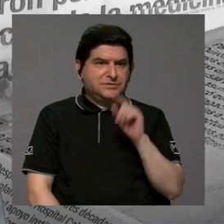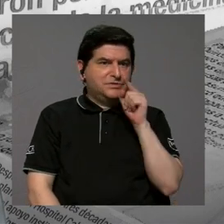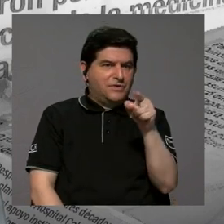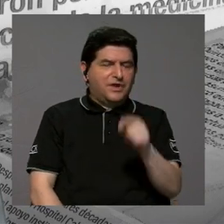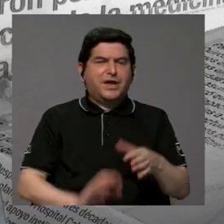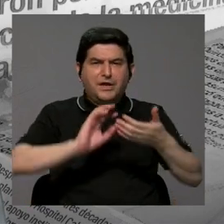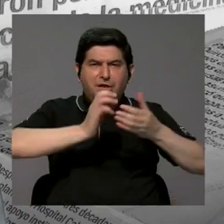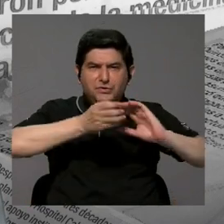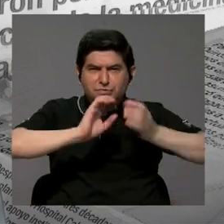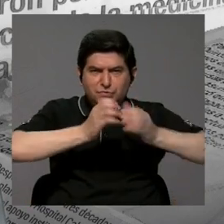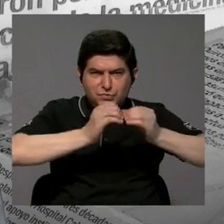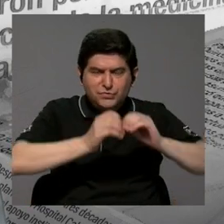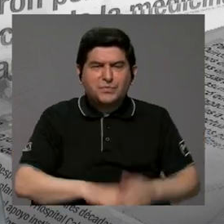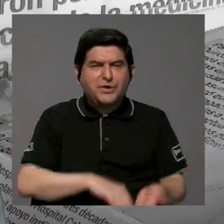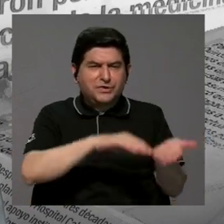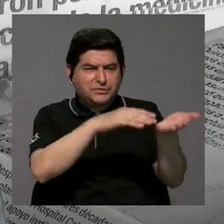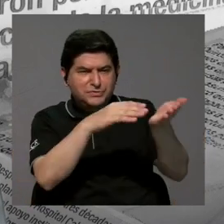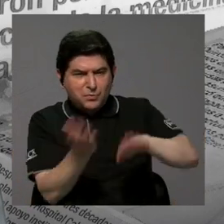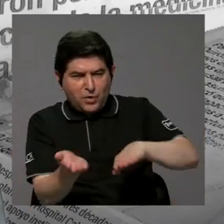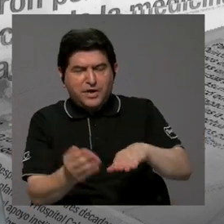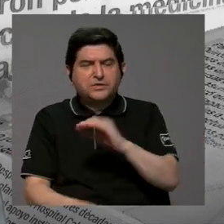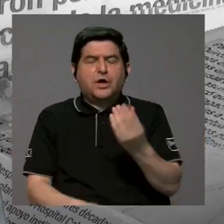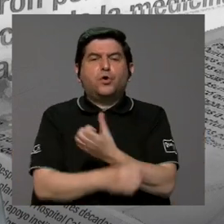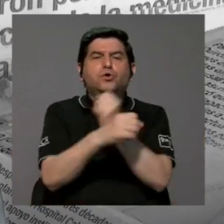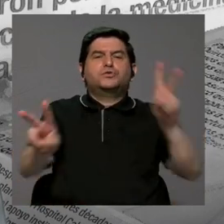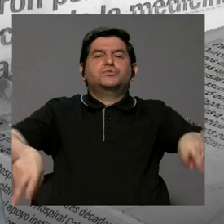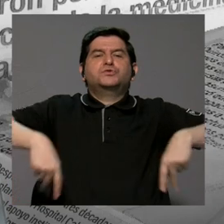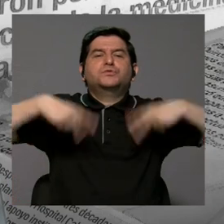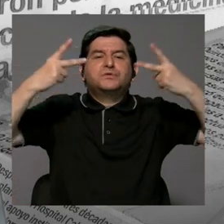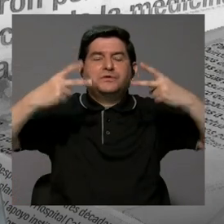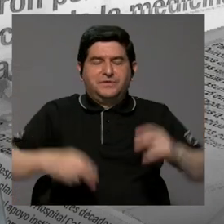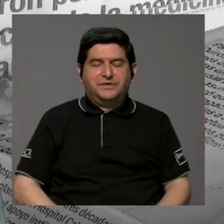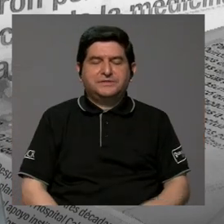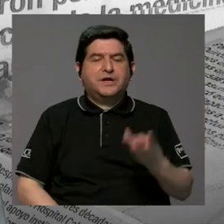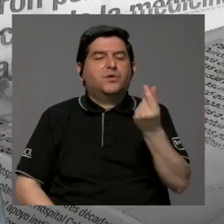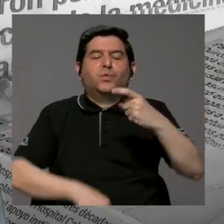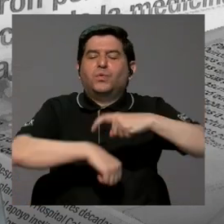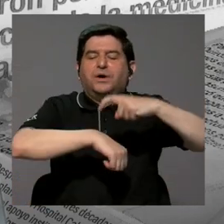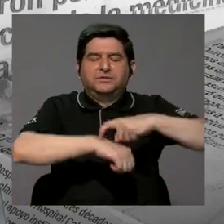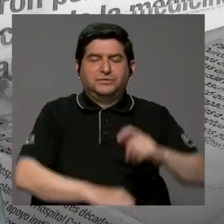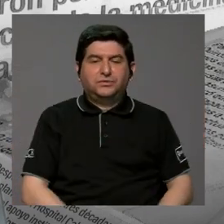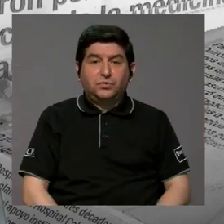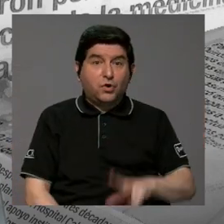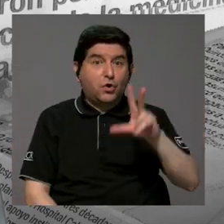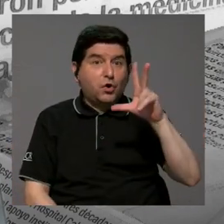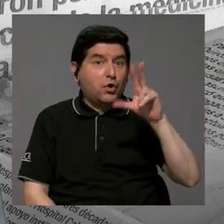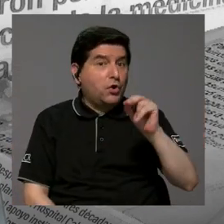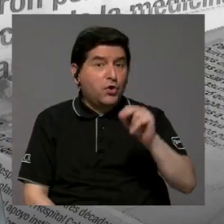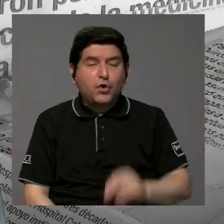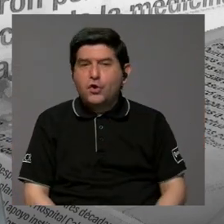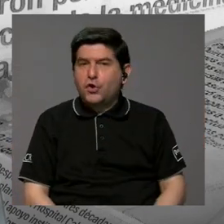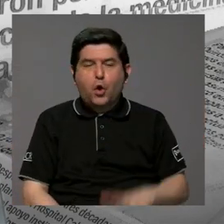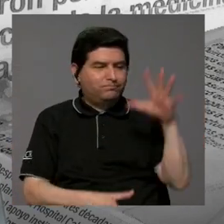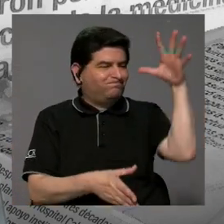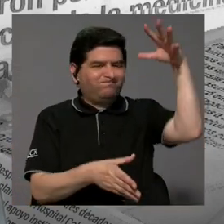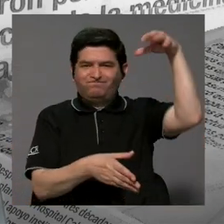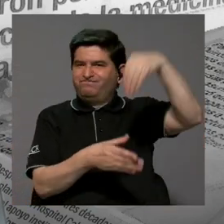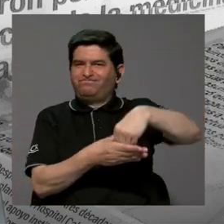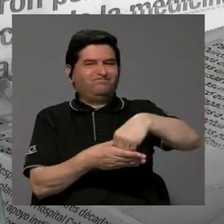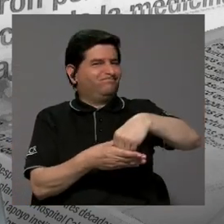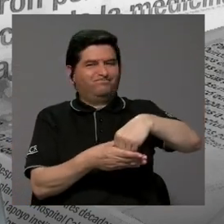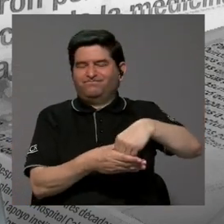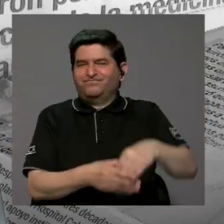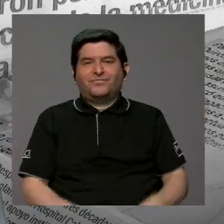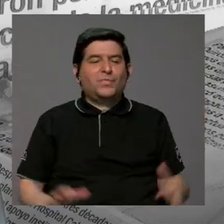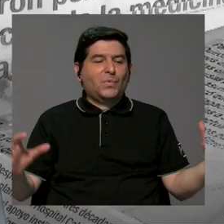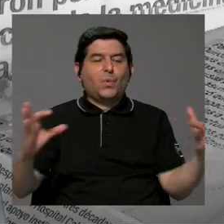esos indicadores de mortalidad, de sobrevida, etcétera. Entonces, no ha habido un involucramiento de